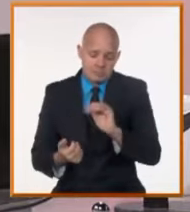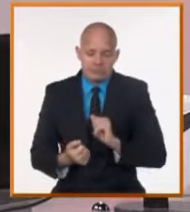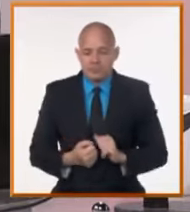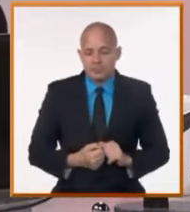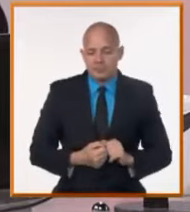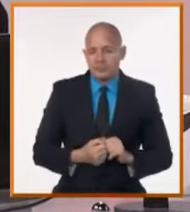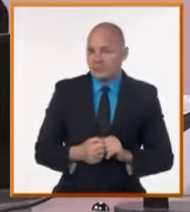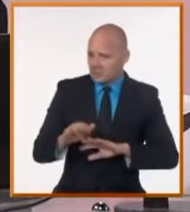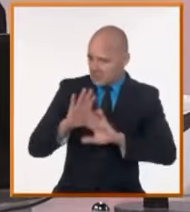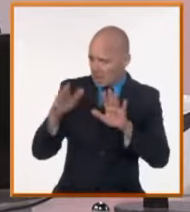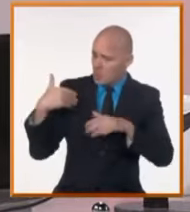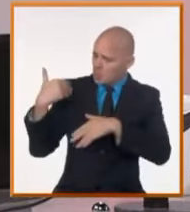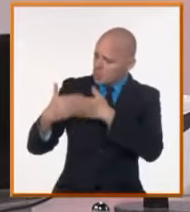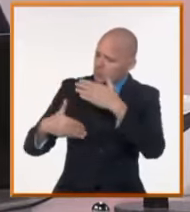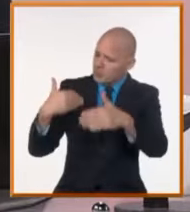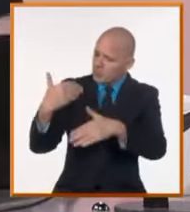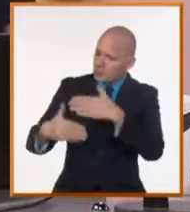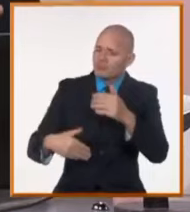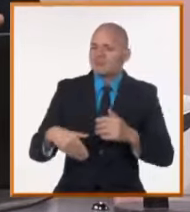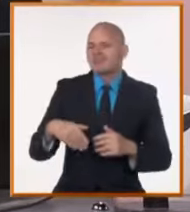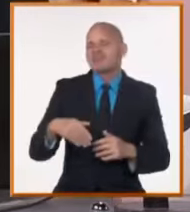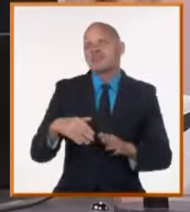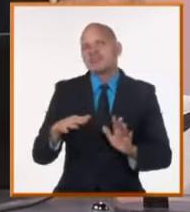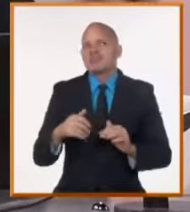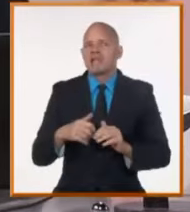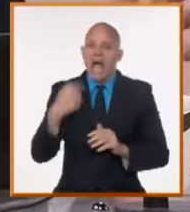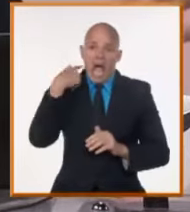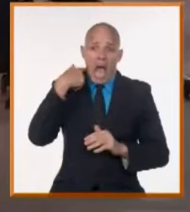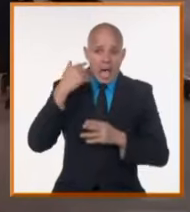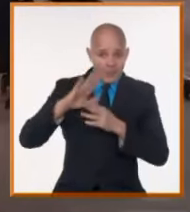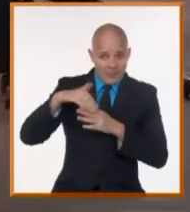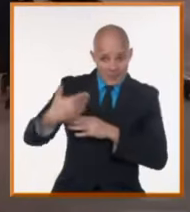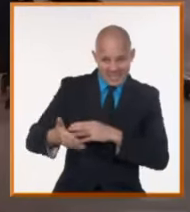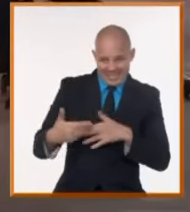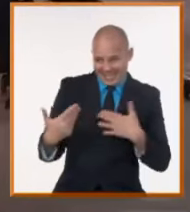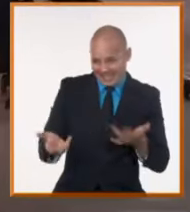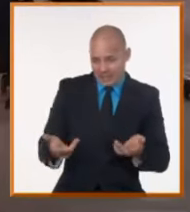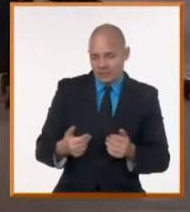Adiós. O sea, que adiós a la doctrina Monroe. Unos añitos después estaba Bolton